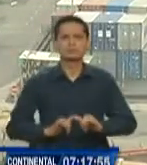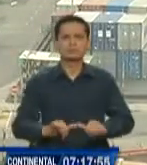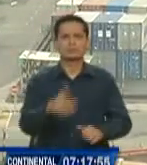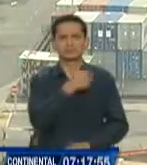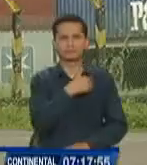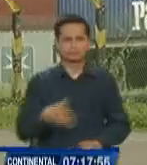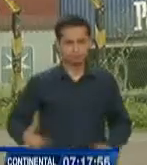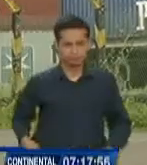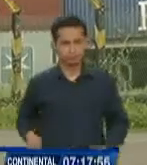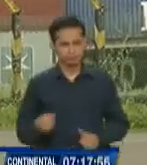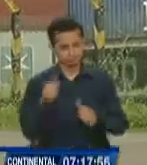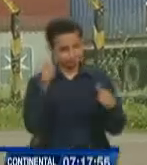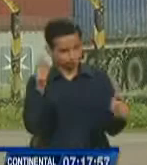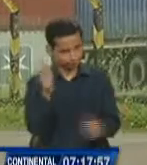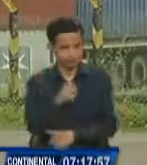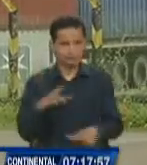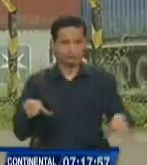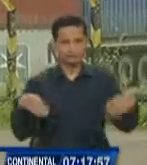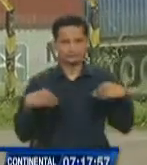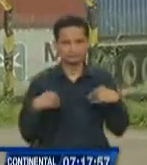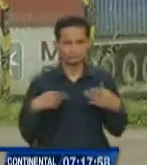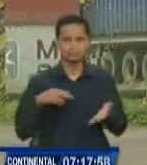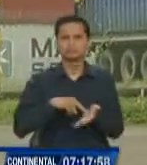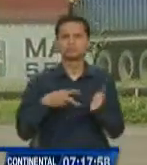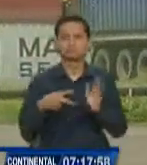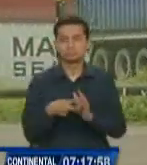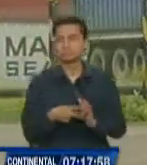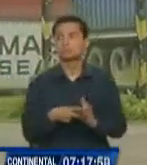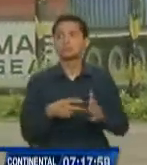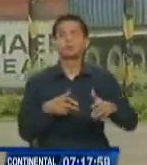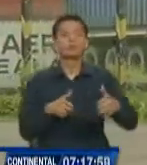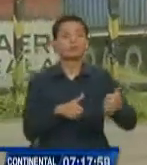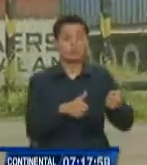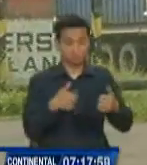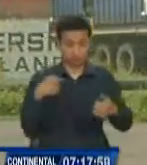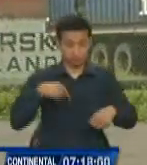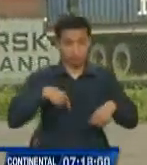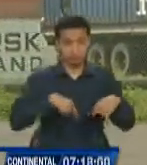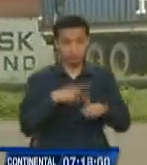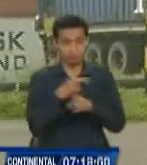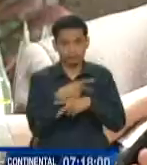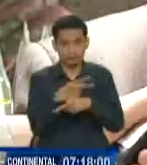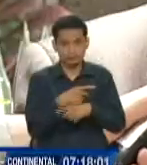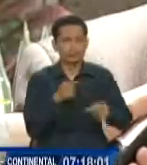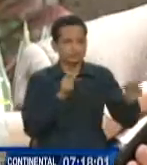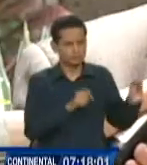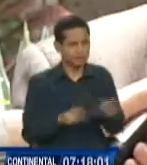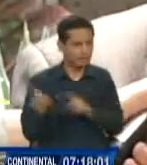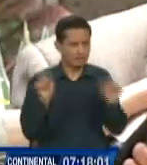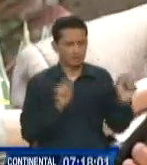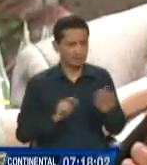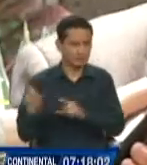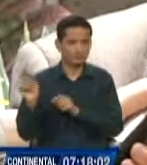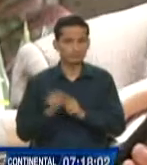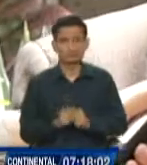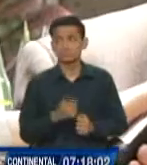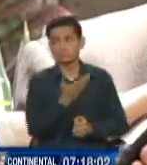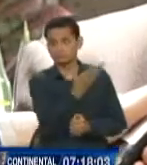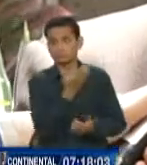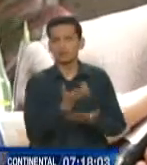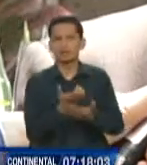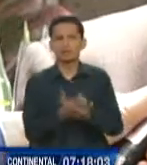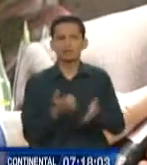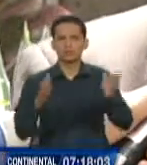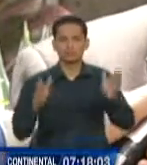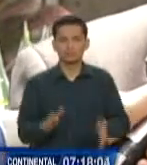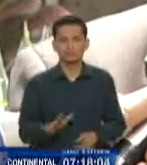de la República, la misma que está encaminada en promover las exportaciones y el acceso a los mercados. Aulestia es economista, con estudios